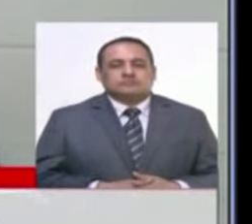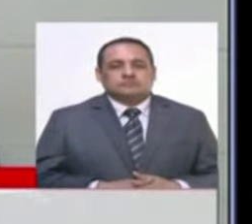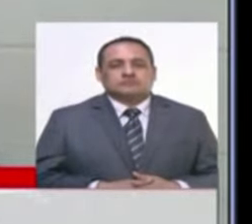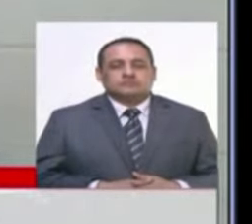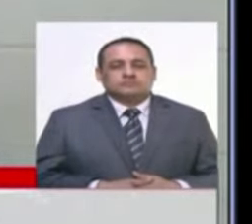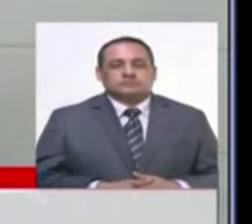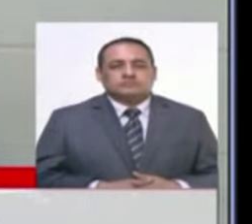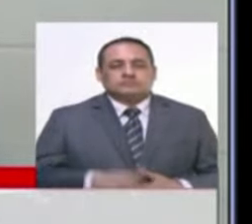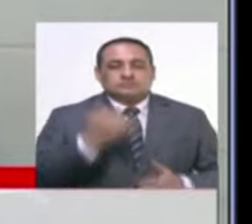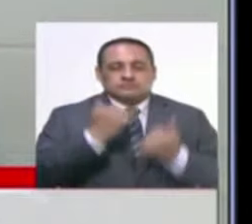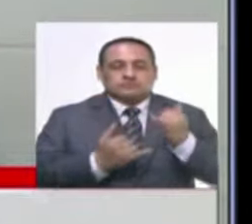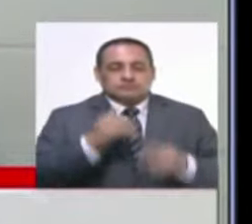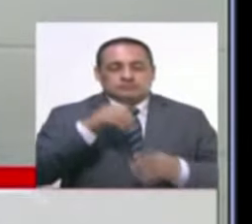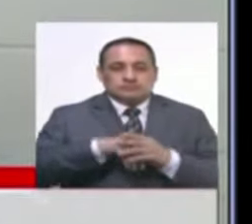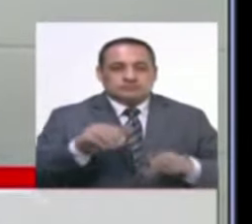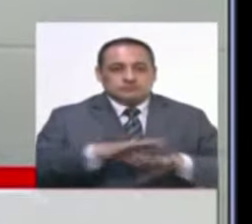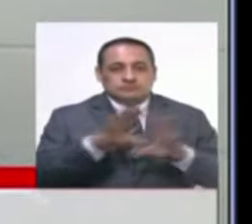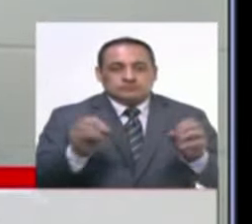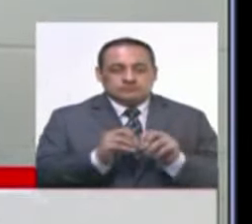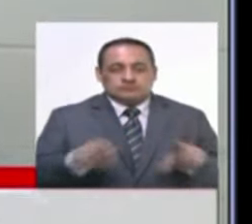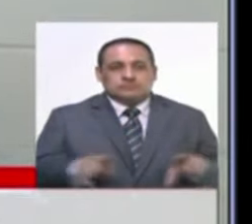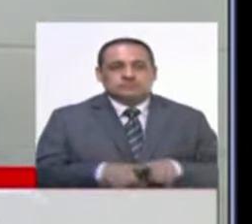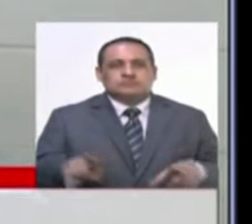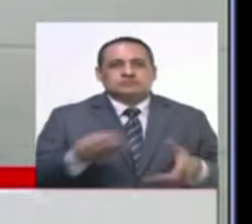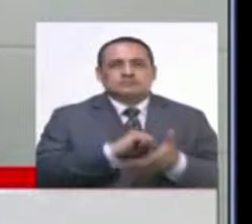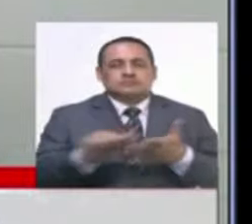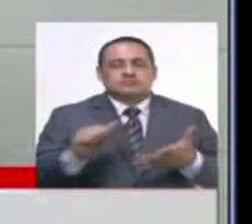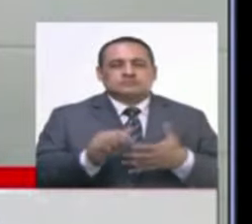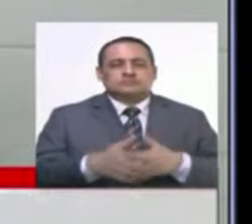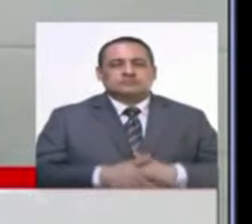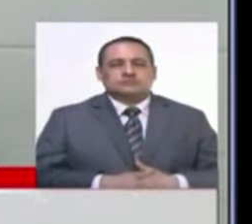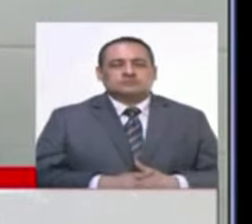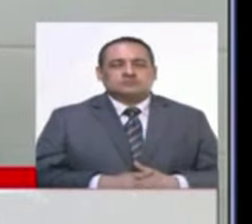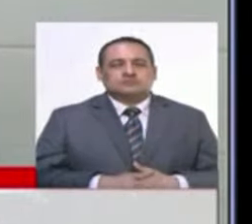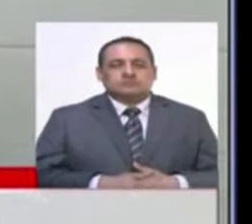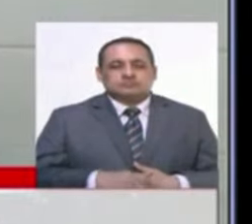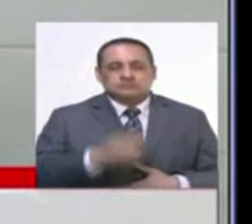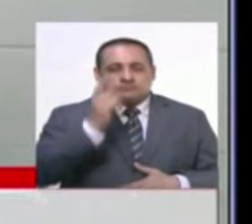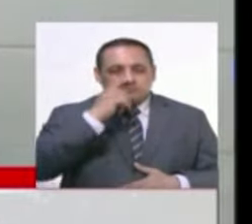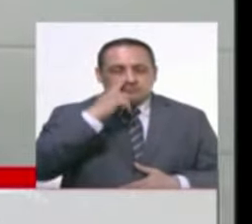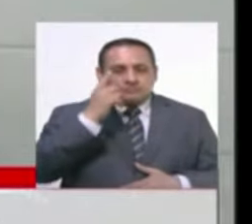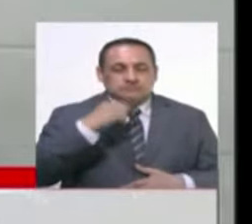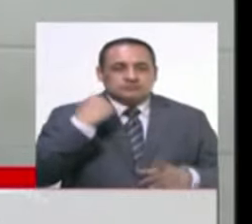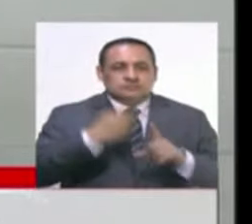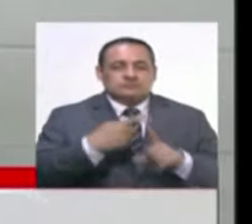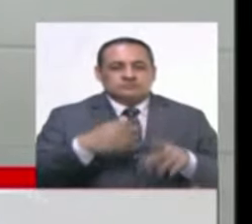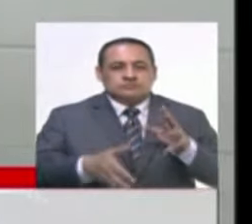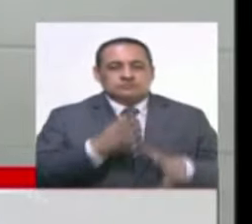terminar la elección popular, durante el mes de junio a julio.